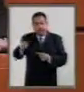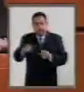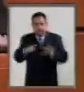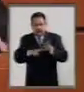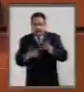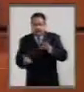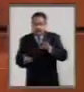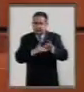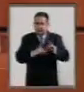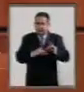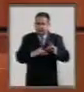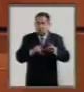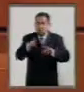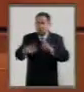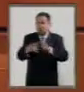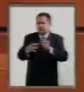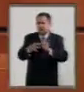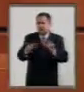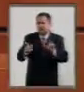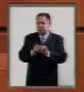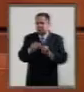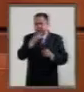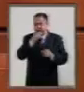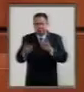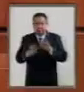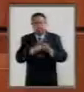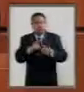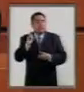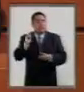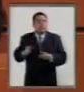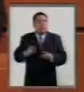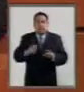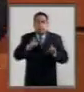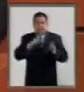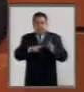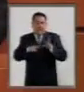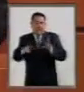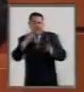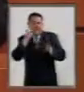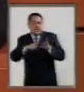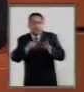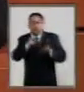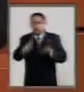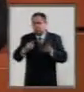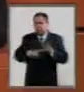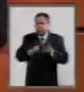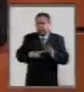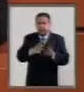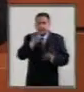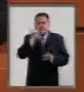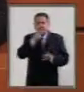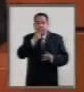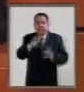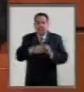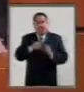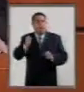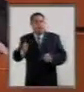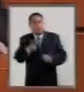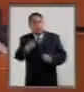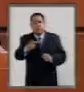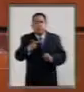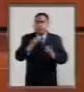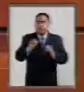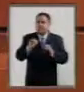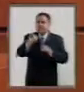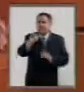ese cuarto resolutivo. Y lo voy a explicar de manera muy concreta. Es un resolutivo por el cual se le pretendía preguntar al Instituto Federal